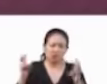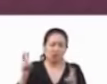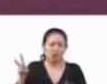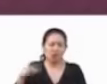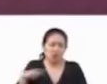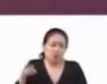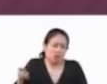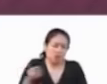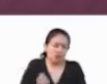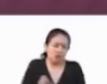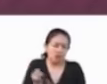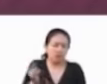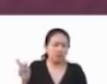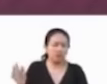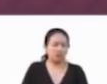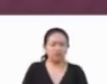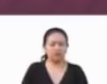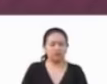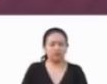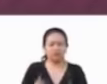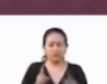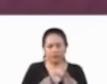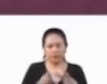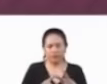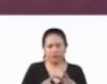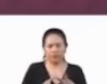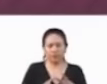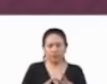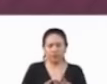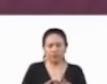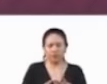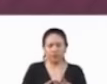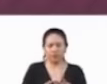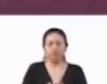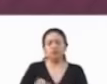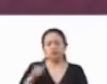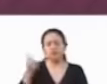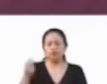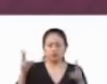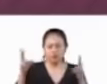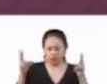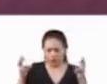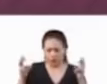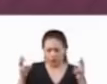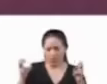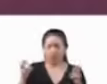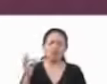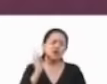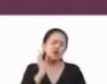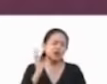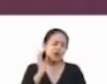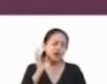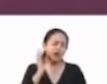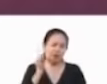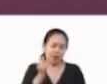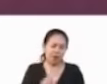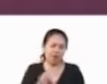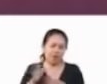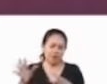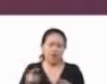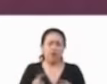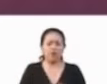y tendrá que definirse. Otro tema que entiendo que la Fiscalía va a dar conferencia de prensa hoy